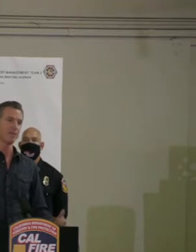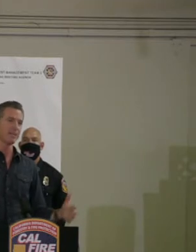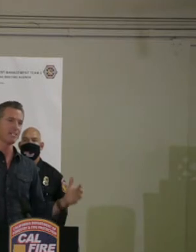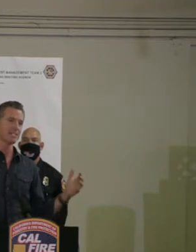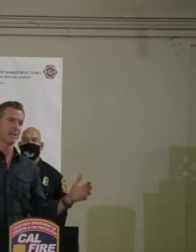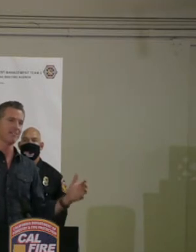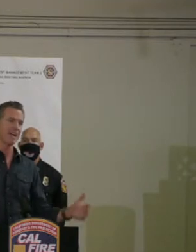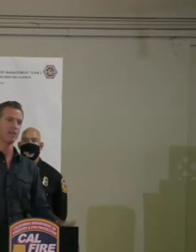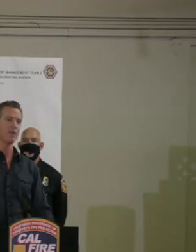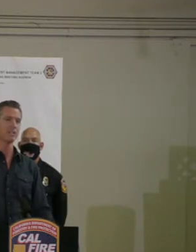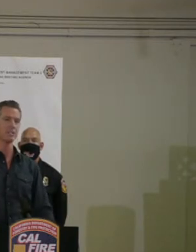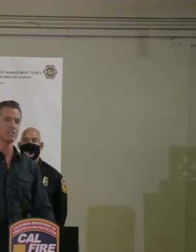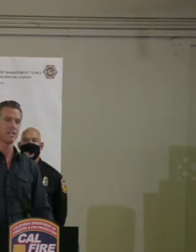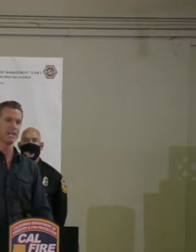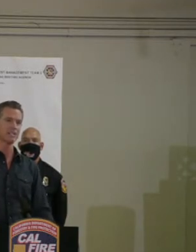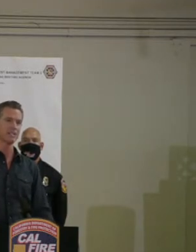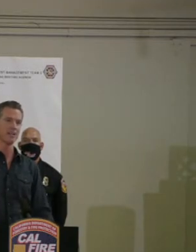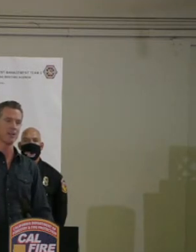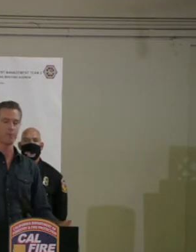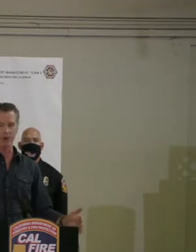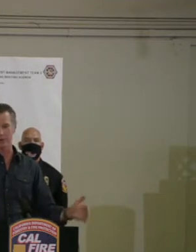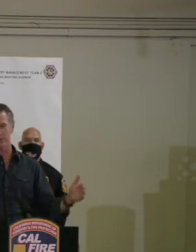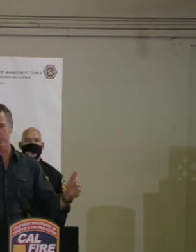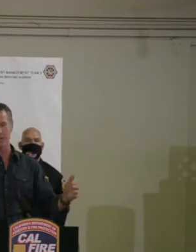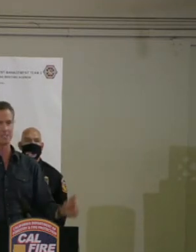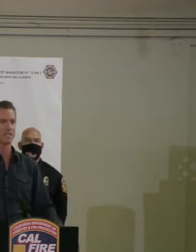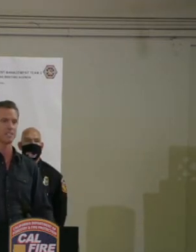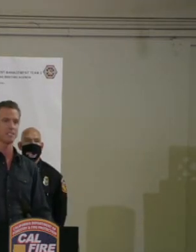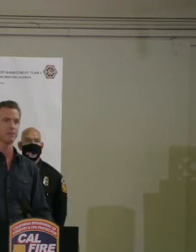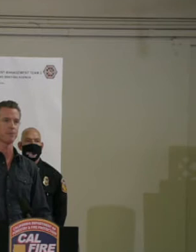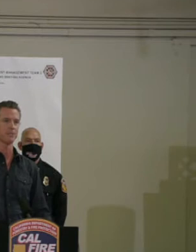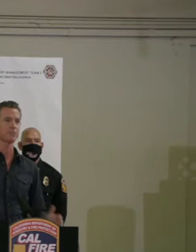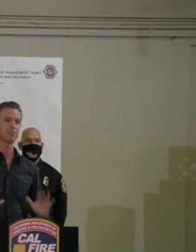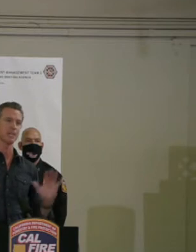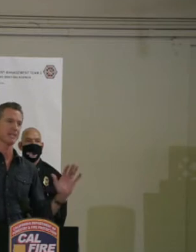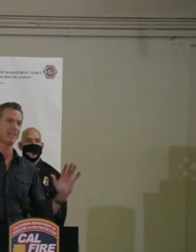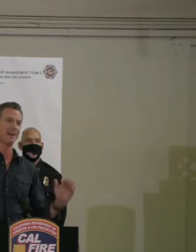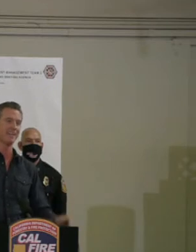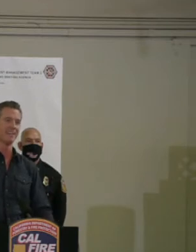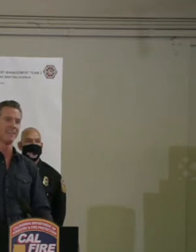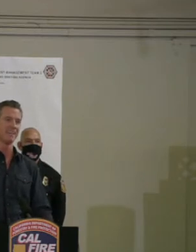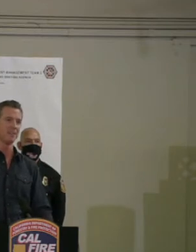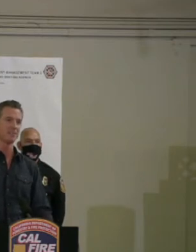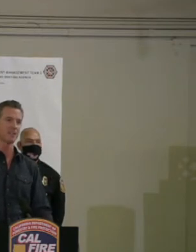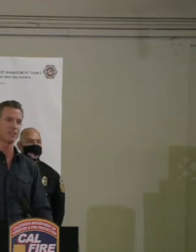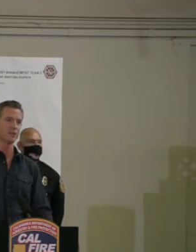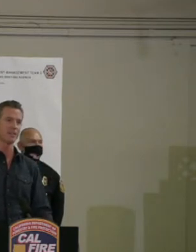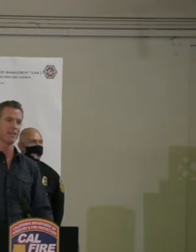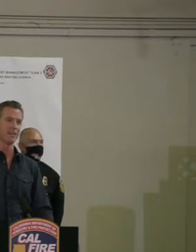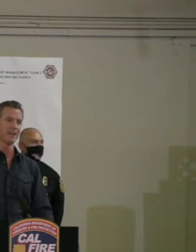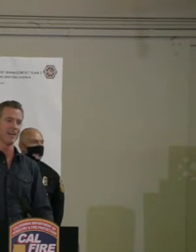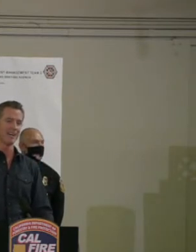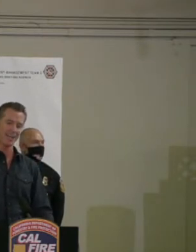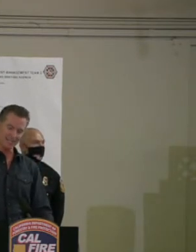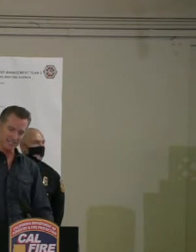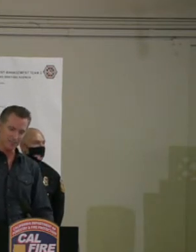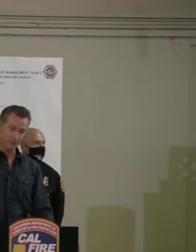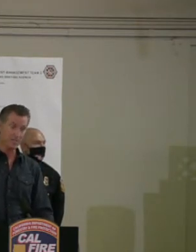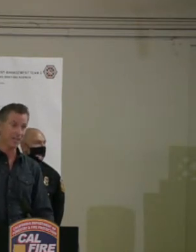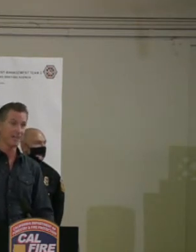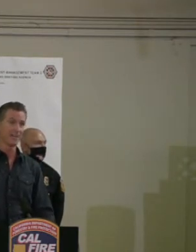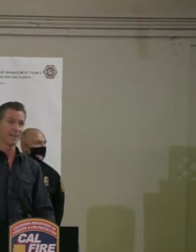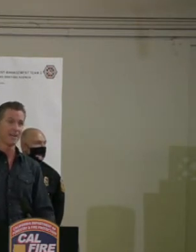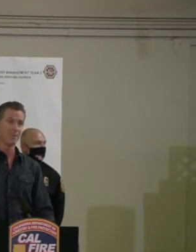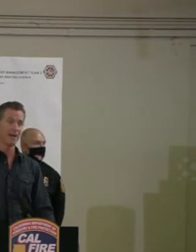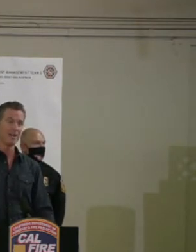especialmente para preparar estos sitios de evacuación los protocolos y procedimientos son singulares para